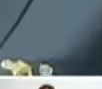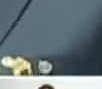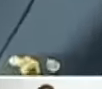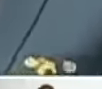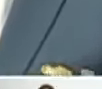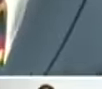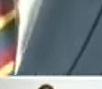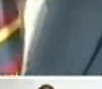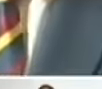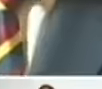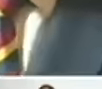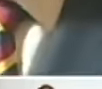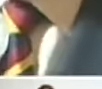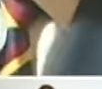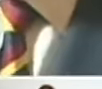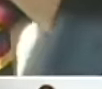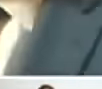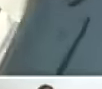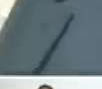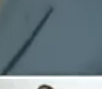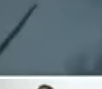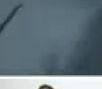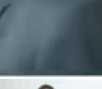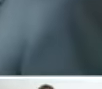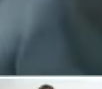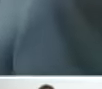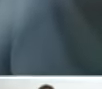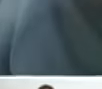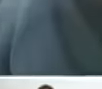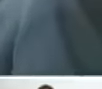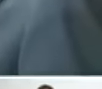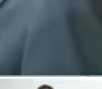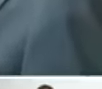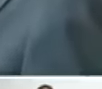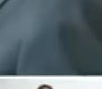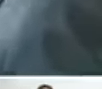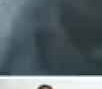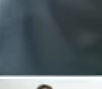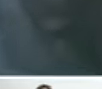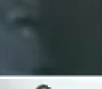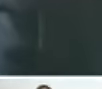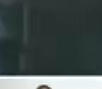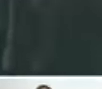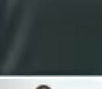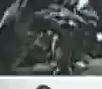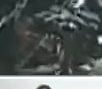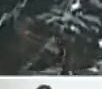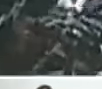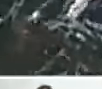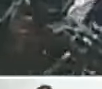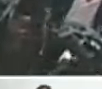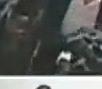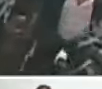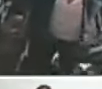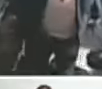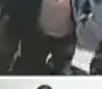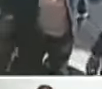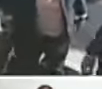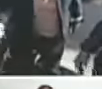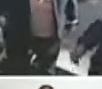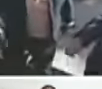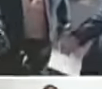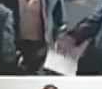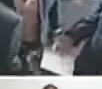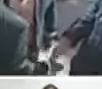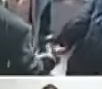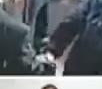1899 es irrito, nulo y anacrónico. Así lo ha dado a conocer el presidente constitucional Nicolás Maduro, mientras Venezuela se mantiene